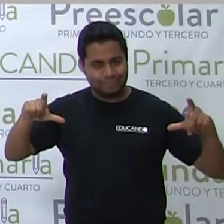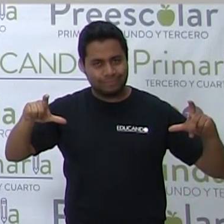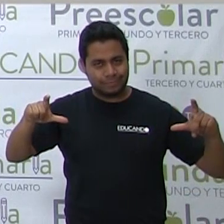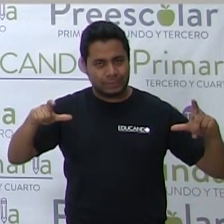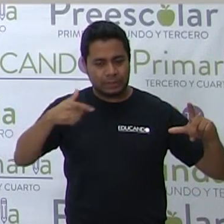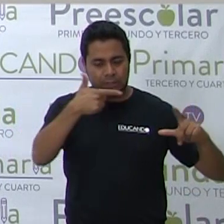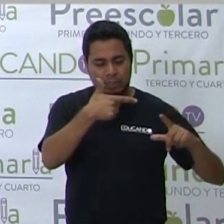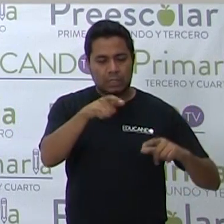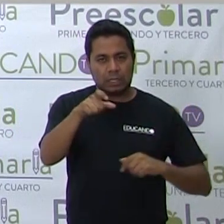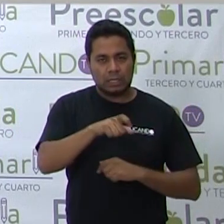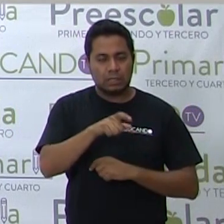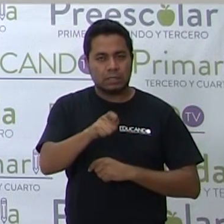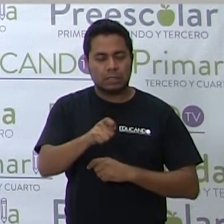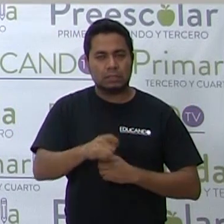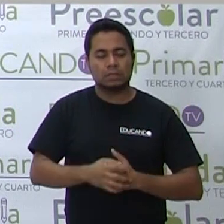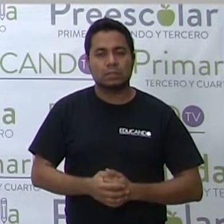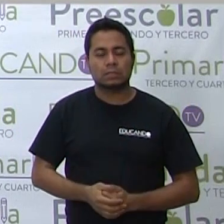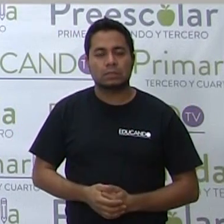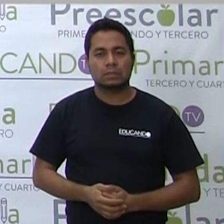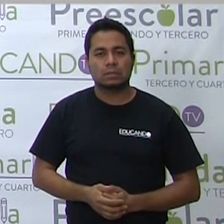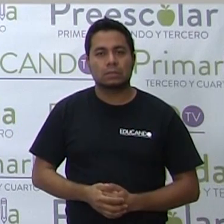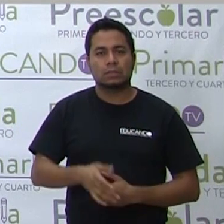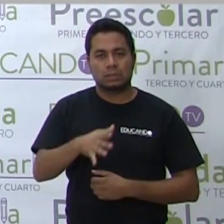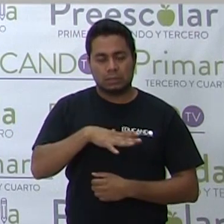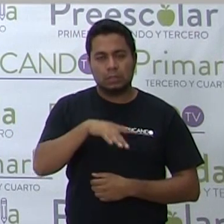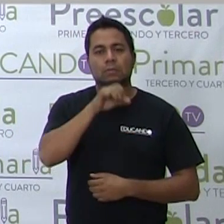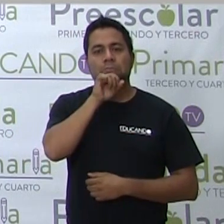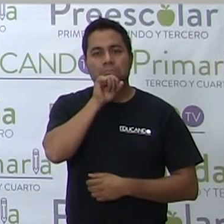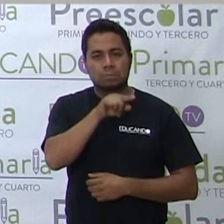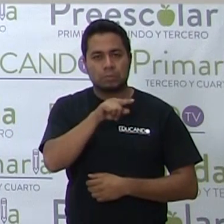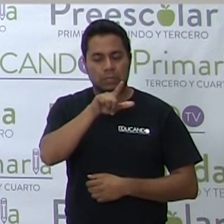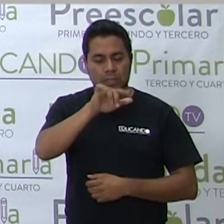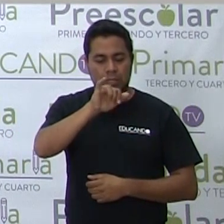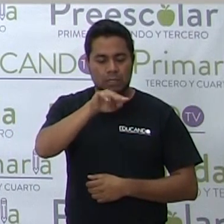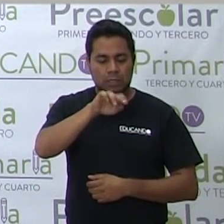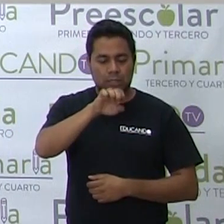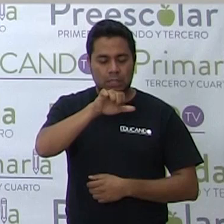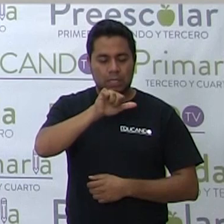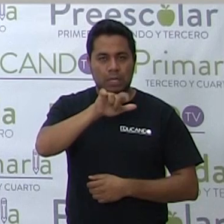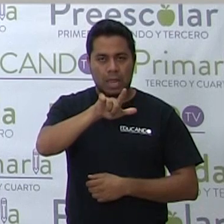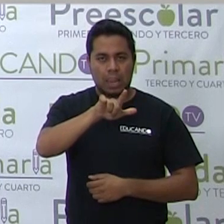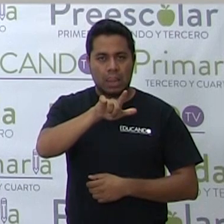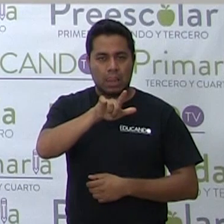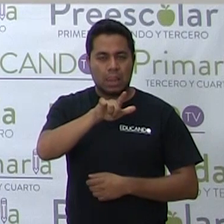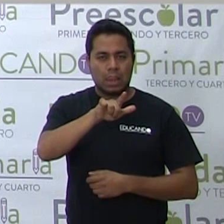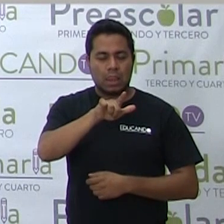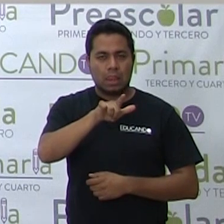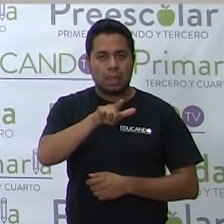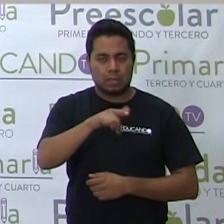cuadrática 7x representa el término lineal